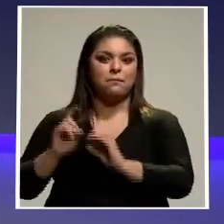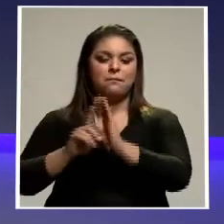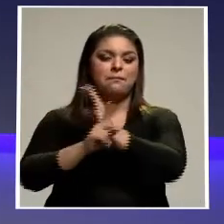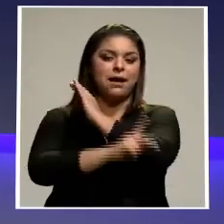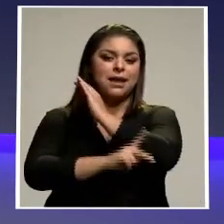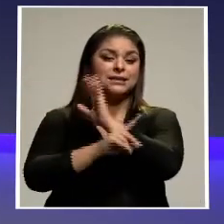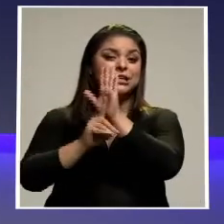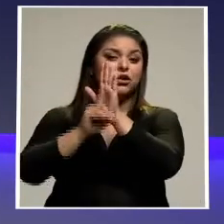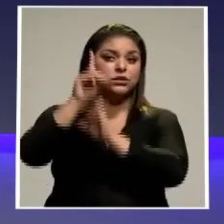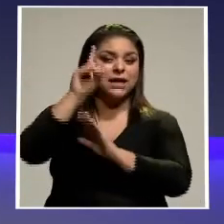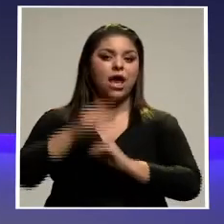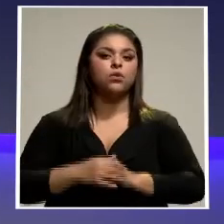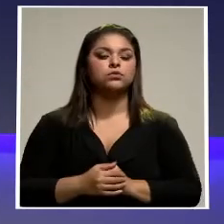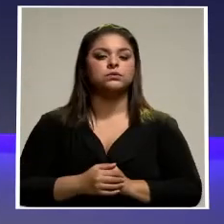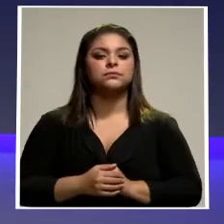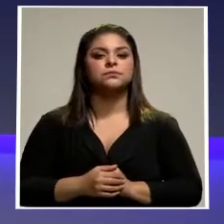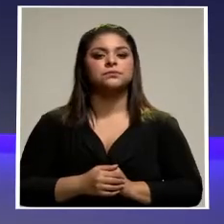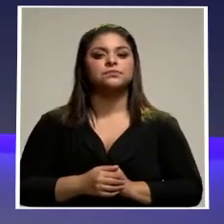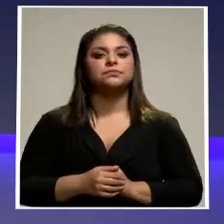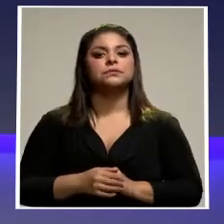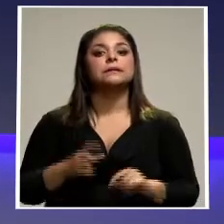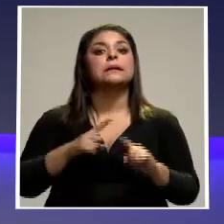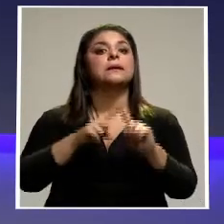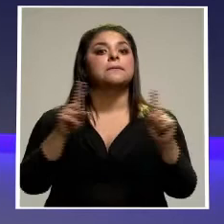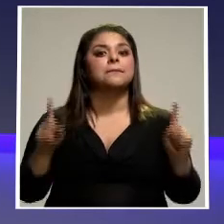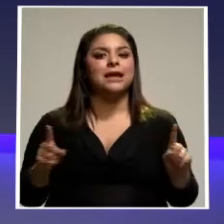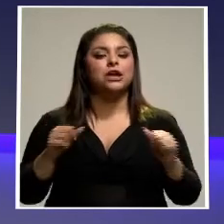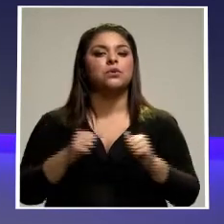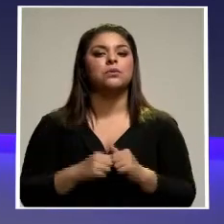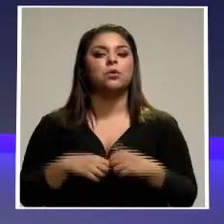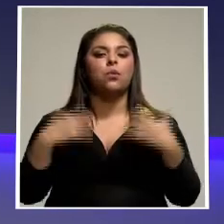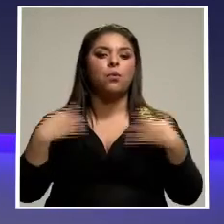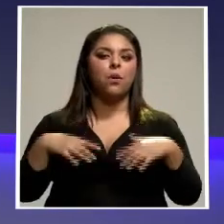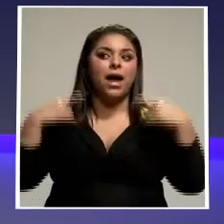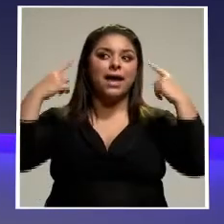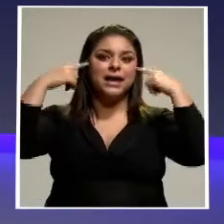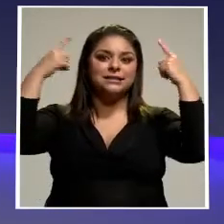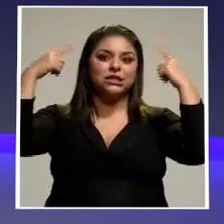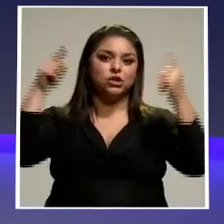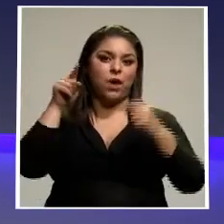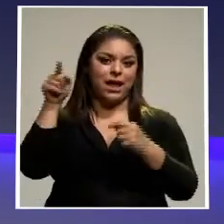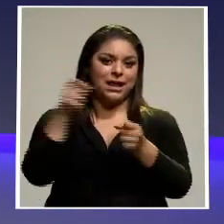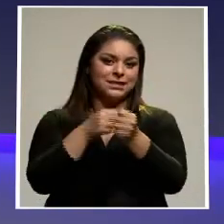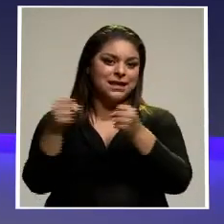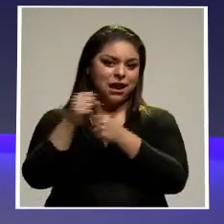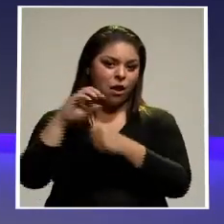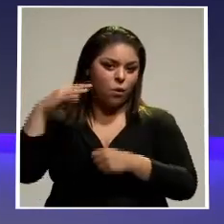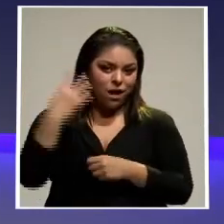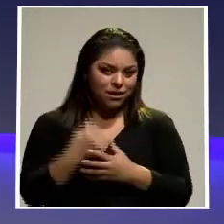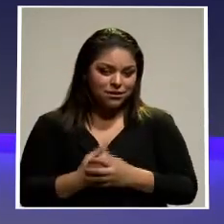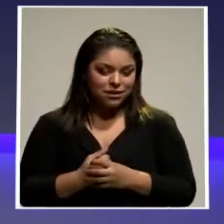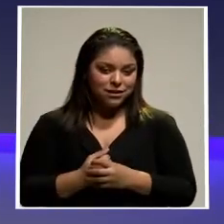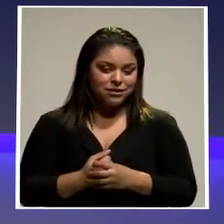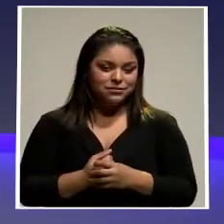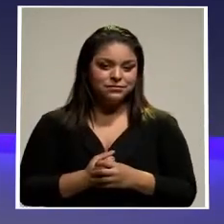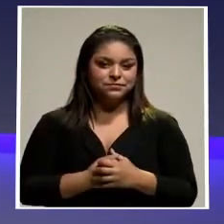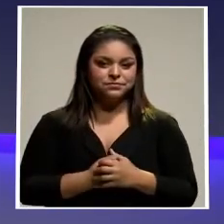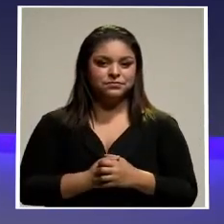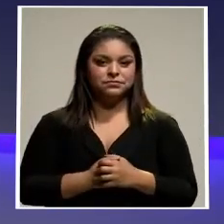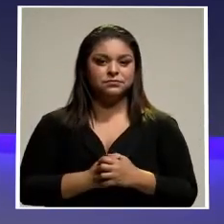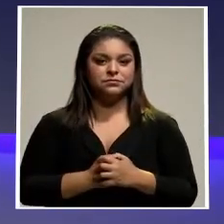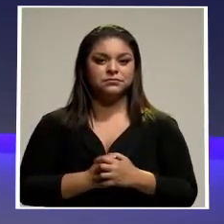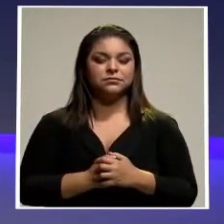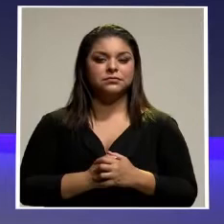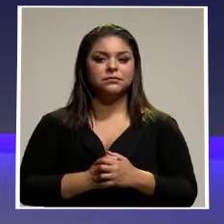al tema del éxito de la sala, tal vez en cuanto a la demanda ciudadana, ¿por qué